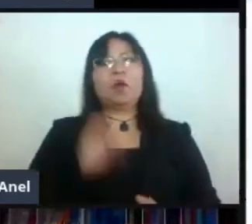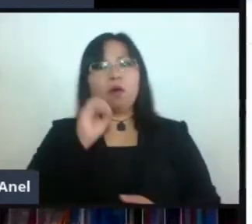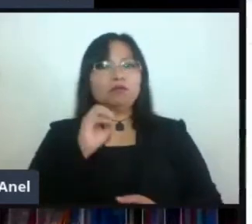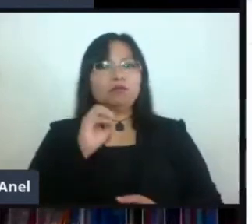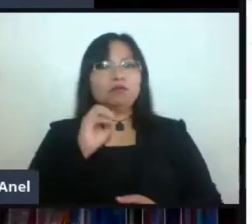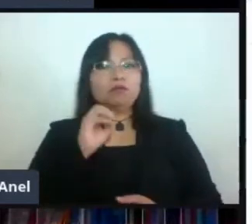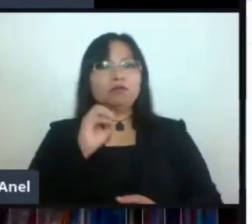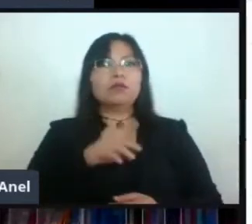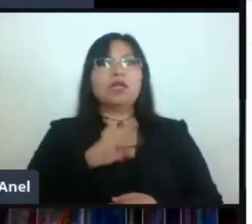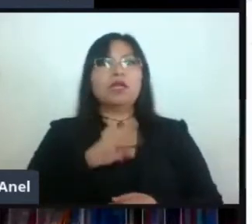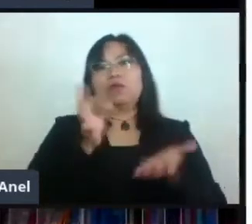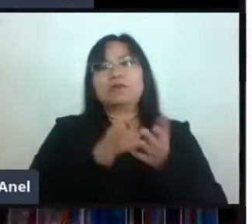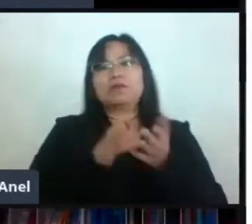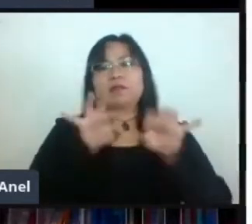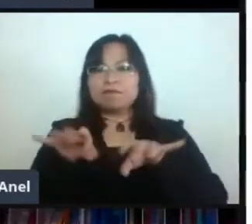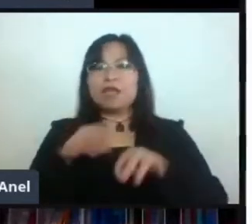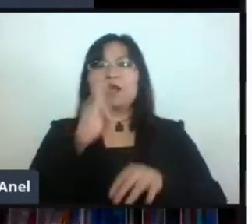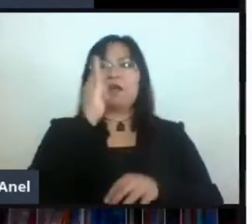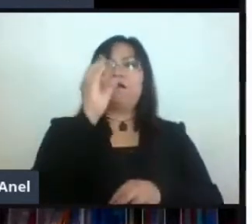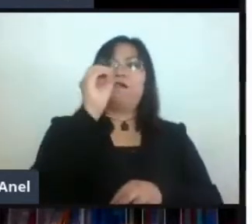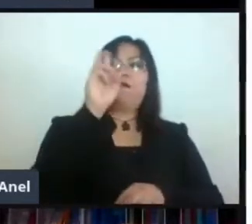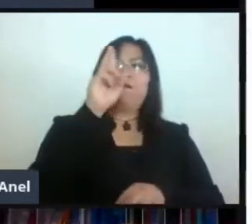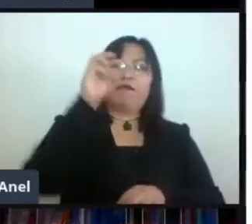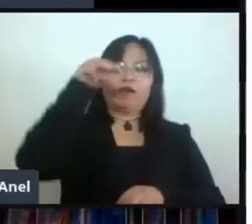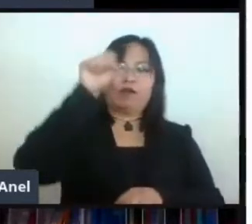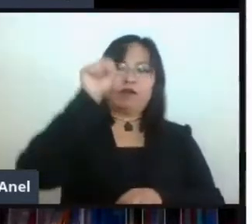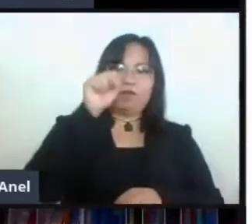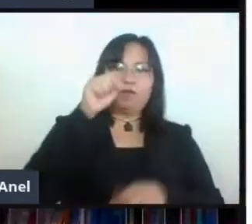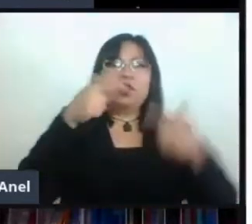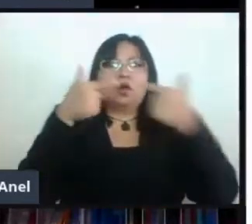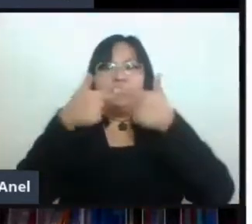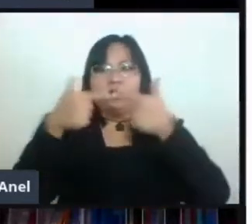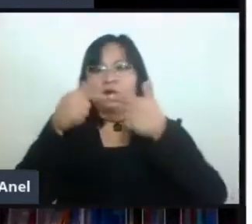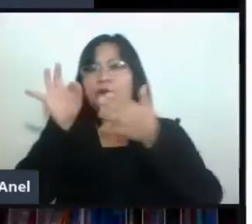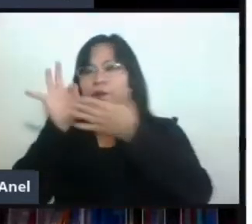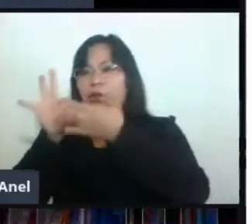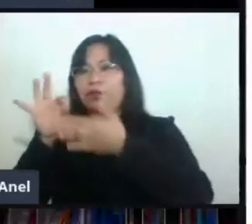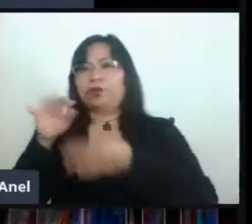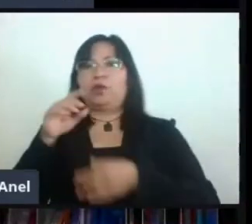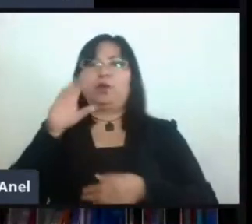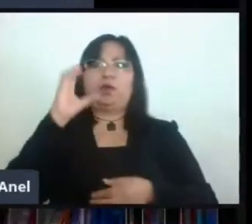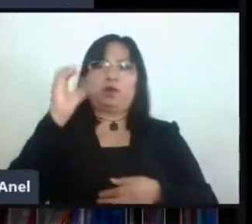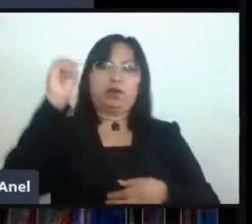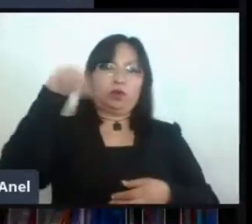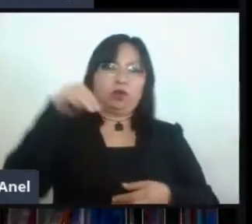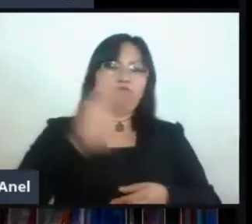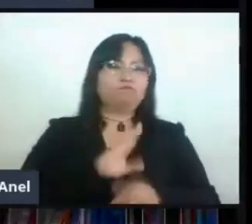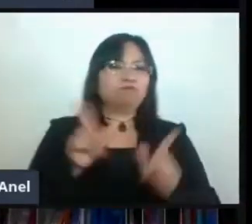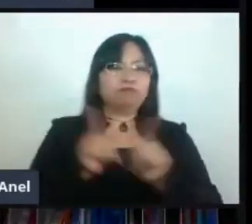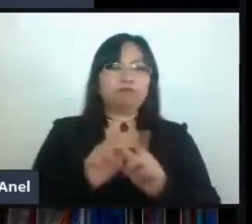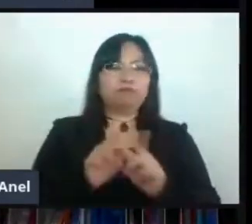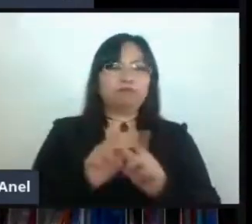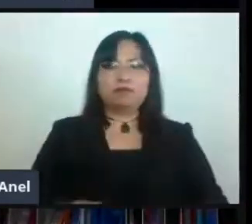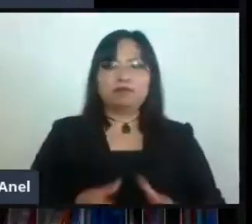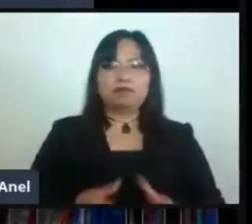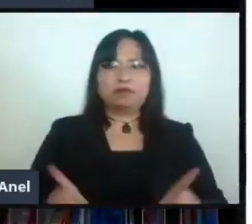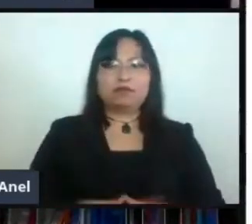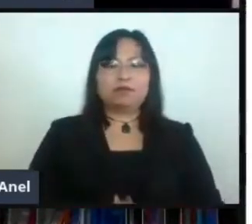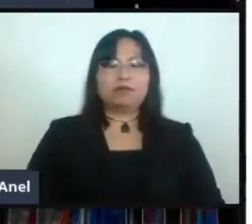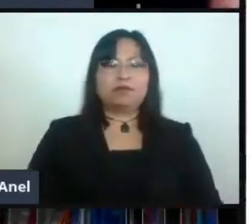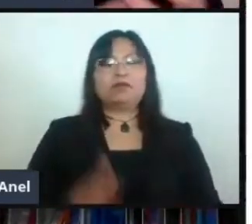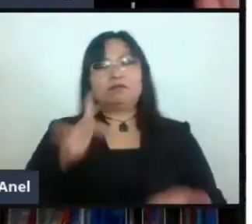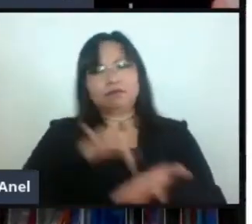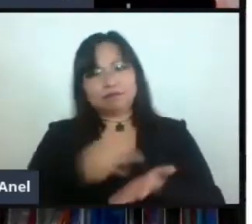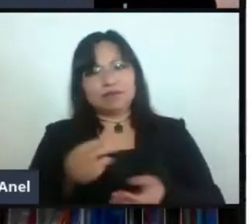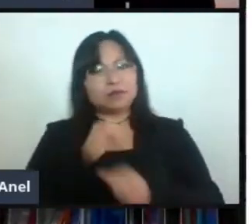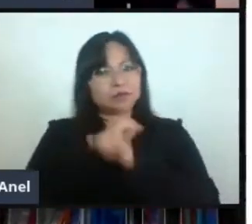forms.google.com, que sería la otra manera de ingresar, Carlos. Perfecto, Ale, pues muchísimas gracias por toda la